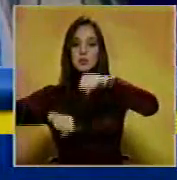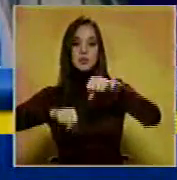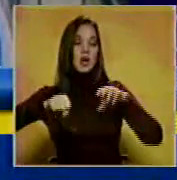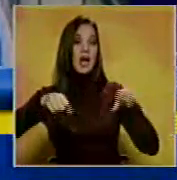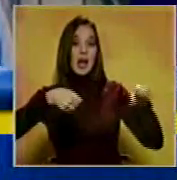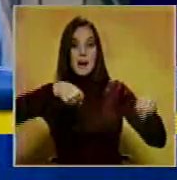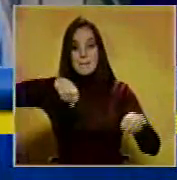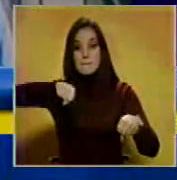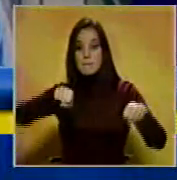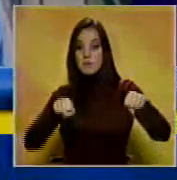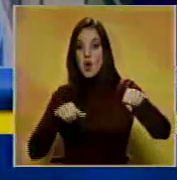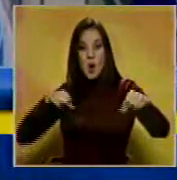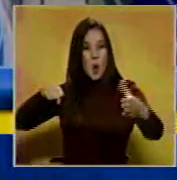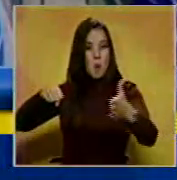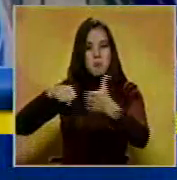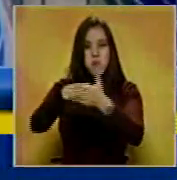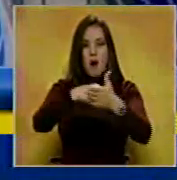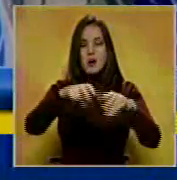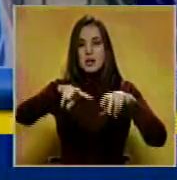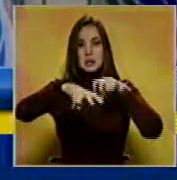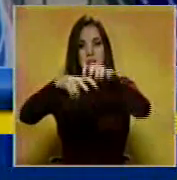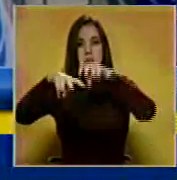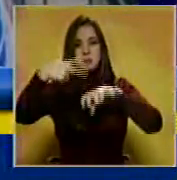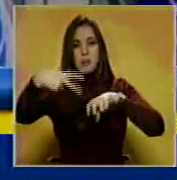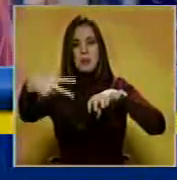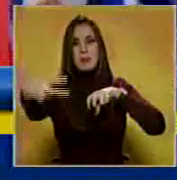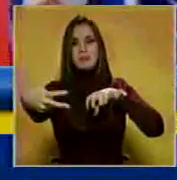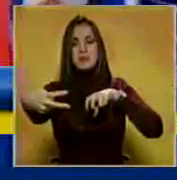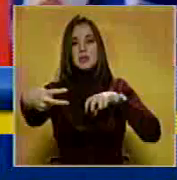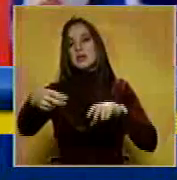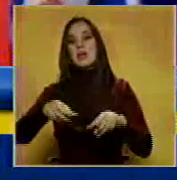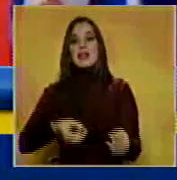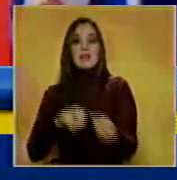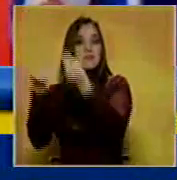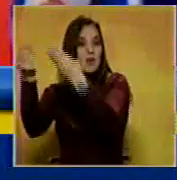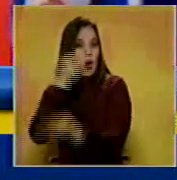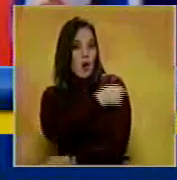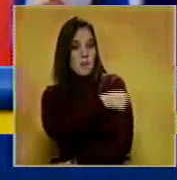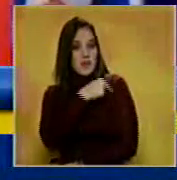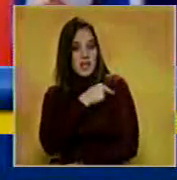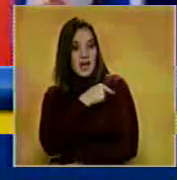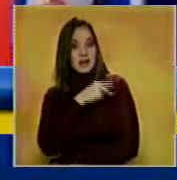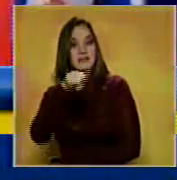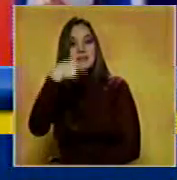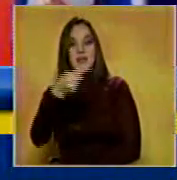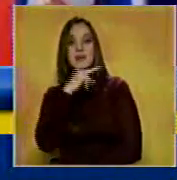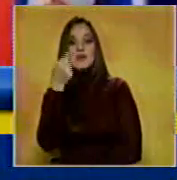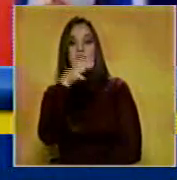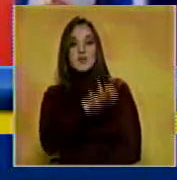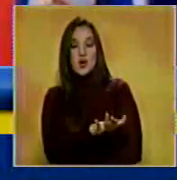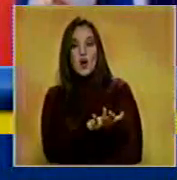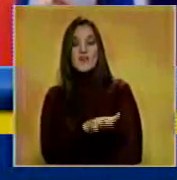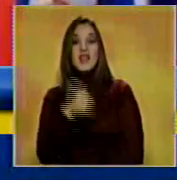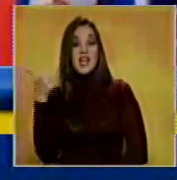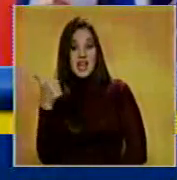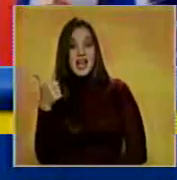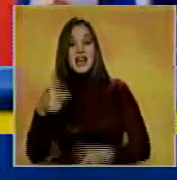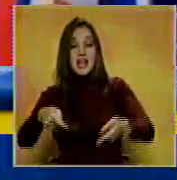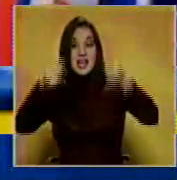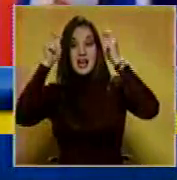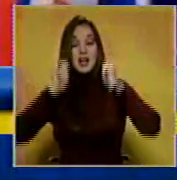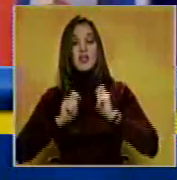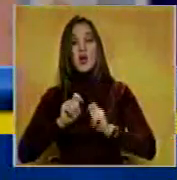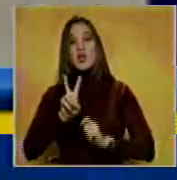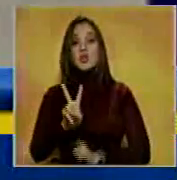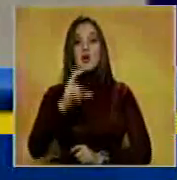arrollado cuando entrenaba por el hombrillo y luego fue trasladado de emergencia a la clínica Dr. Rafael Guerra Méndez, donde falleció. Ochoa ganó 2 medallas de bronce en los